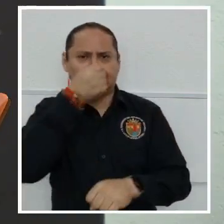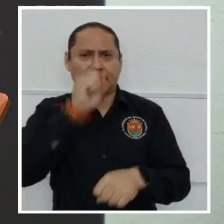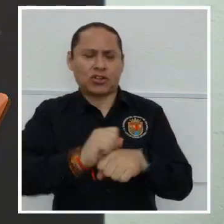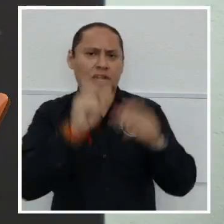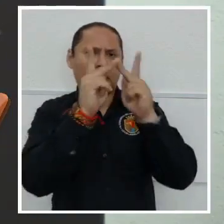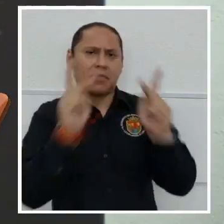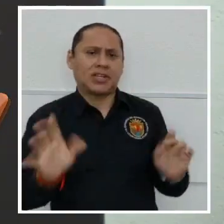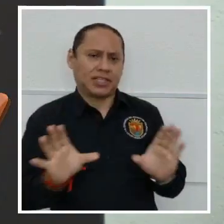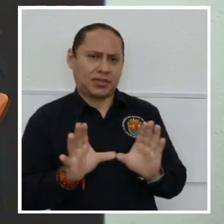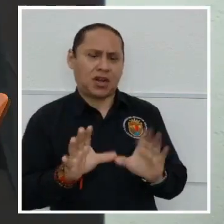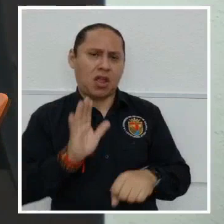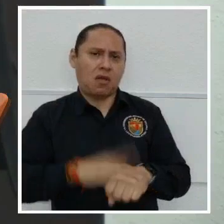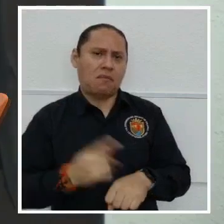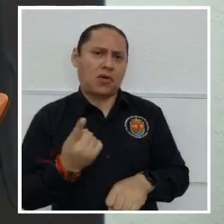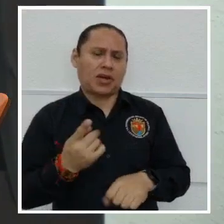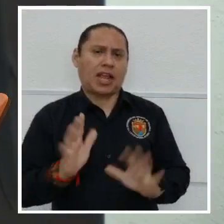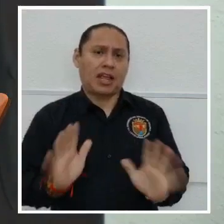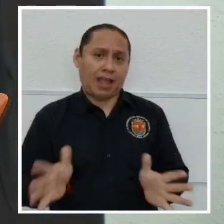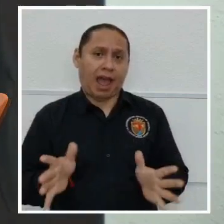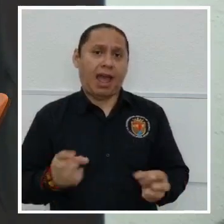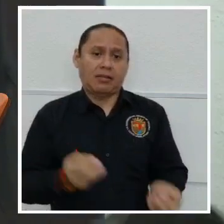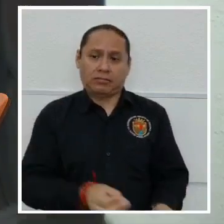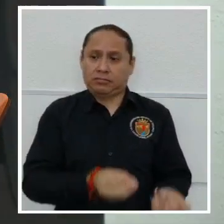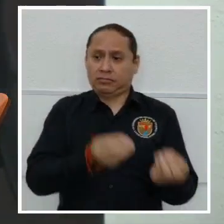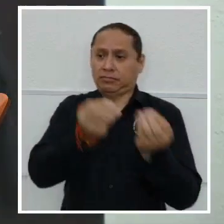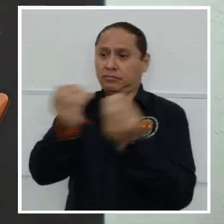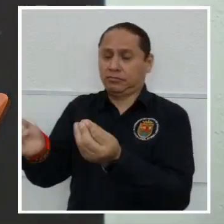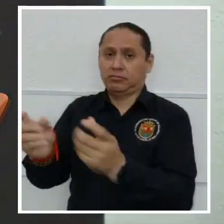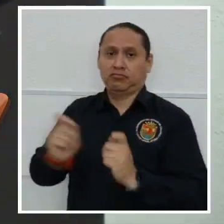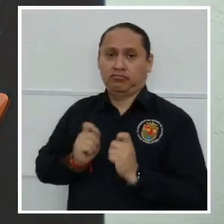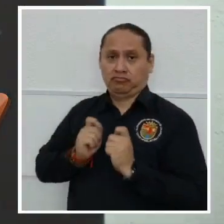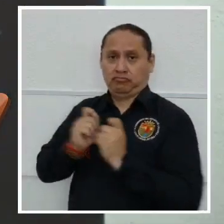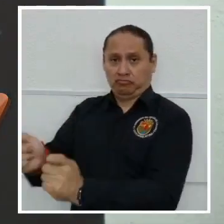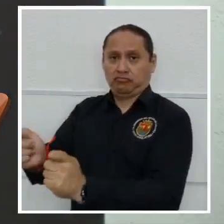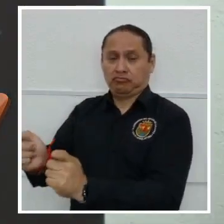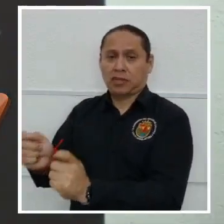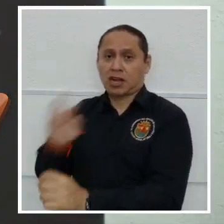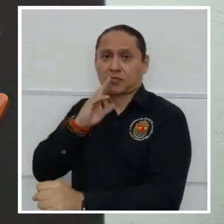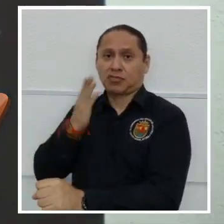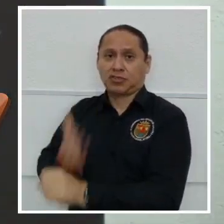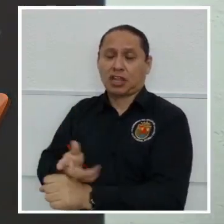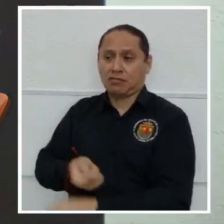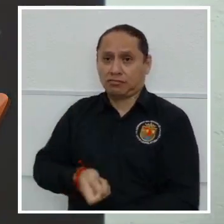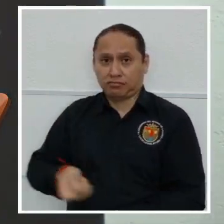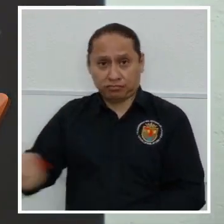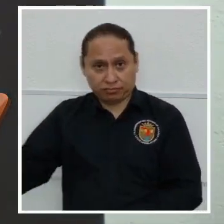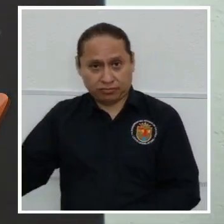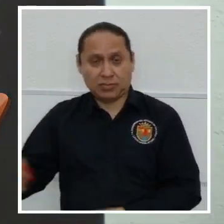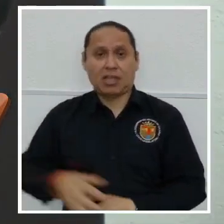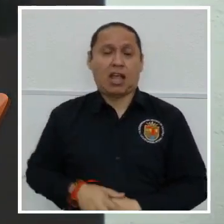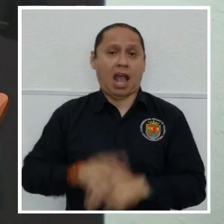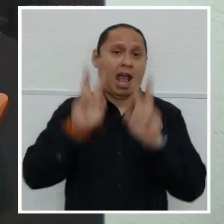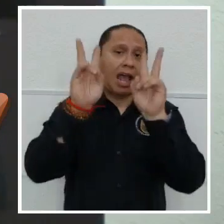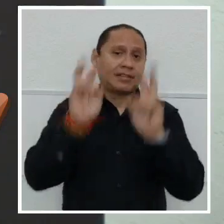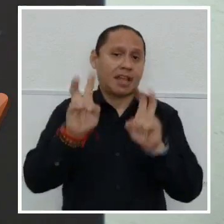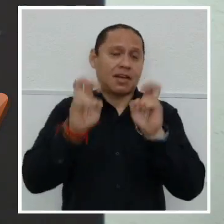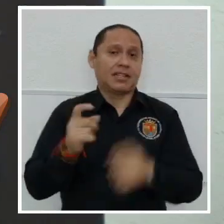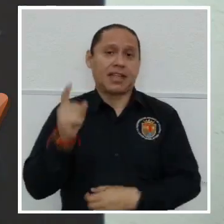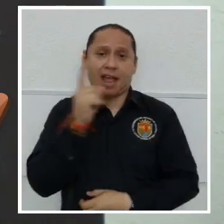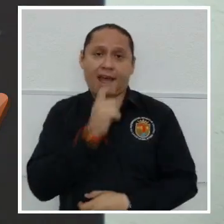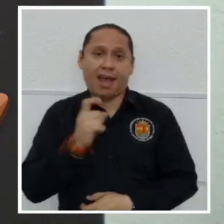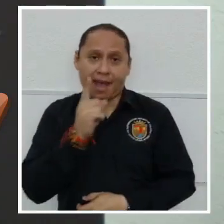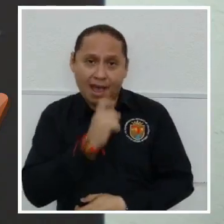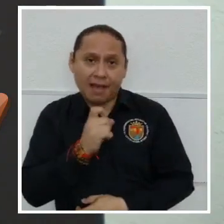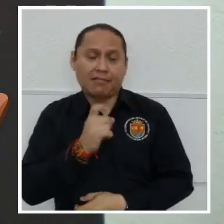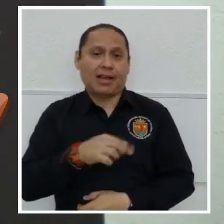Protección Civil porque si le Estamos cargando facultades o mayor intervención en como es